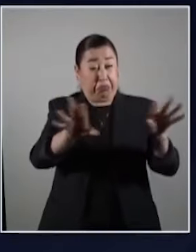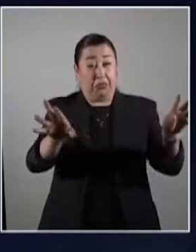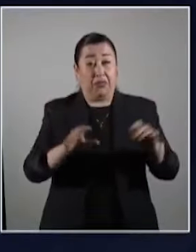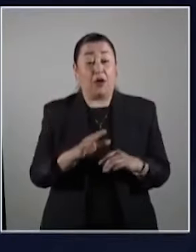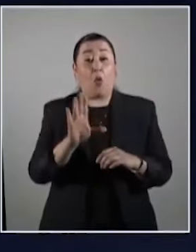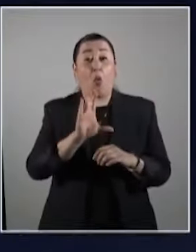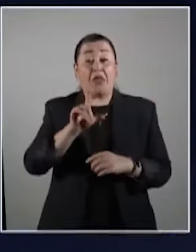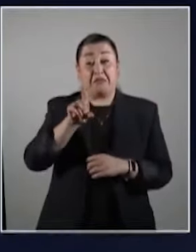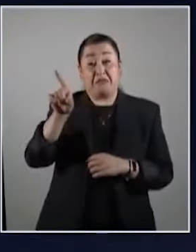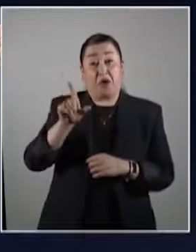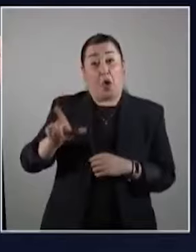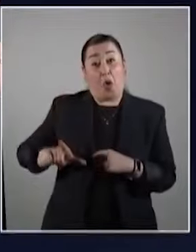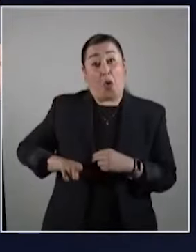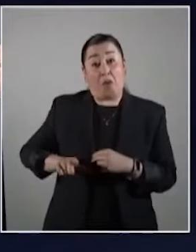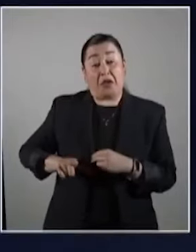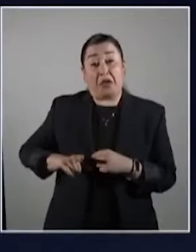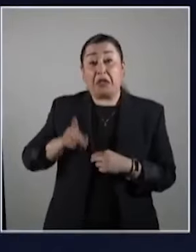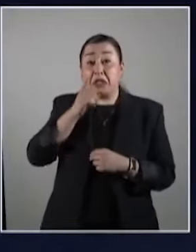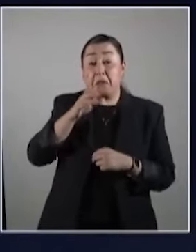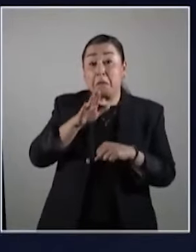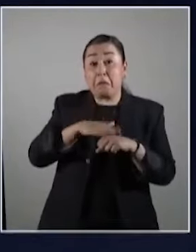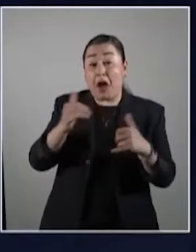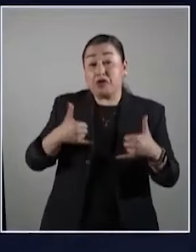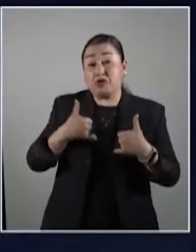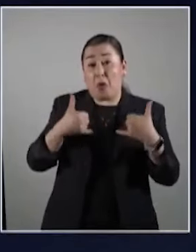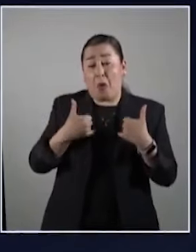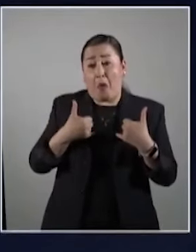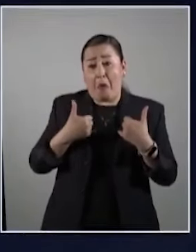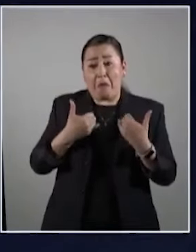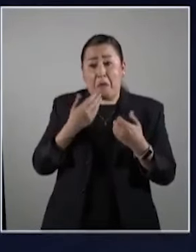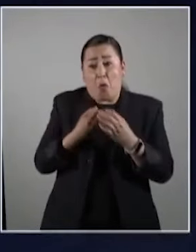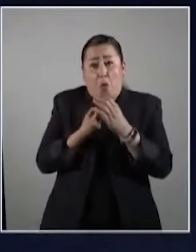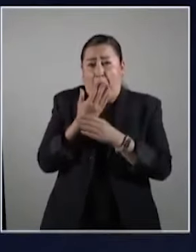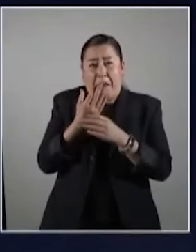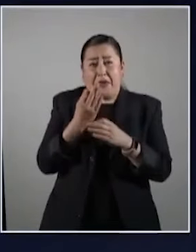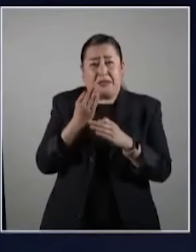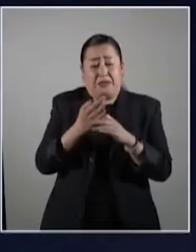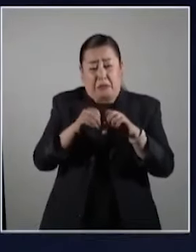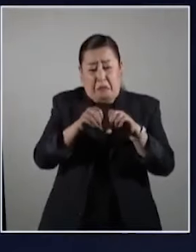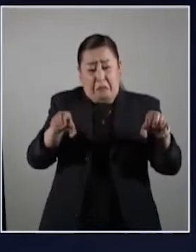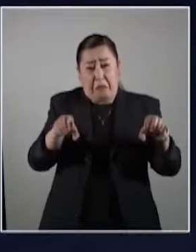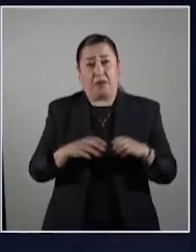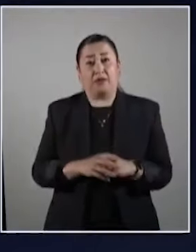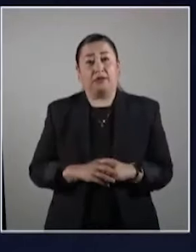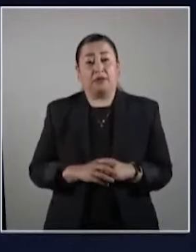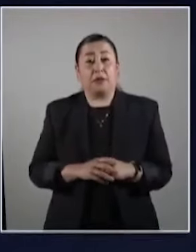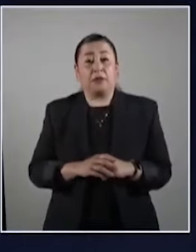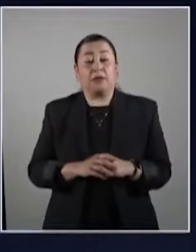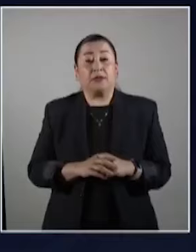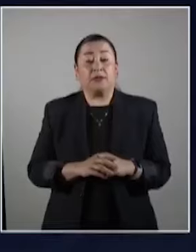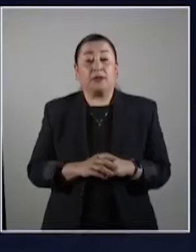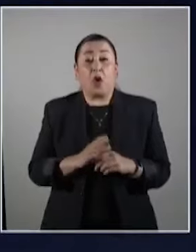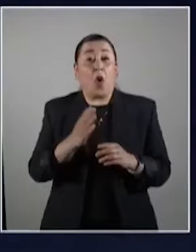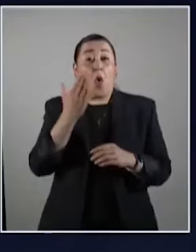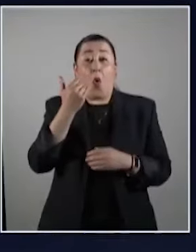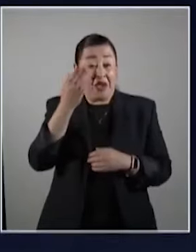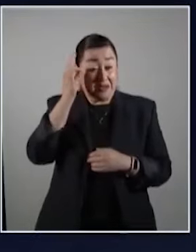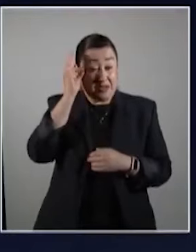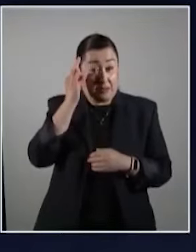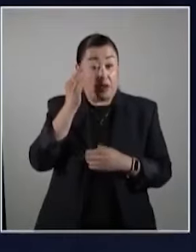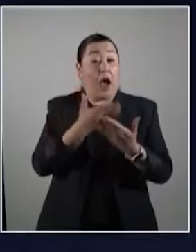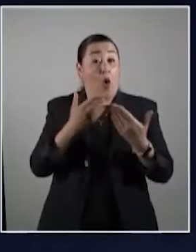gobernaban cuando supuestamente eraa más joven el alcantarillado y el sistema de agua potable entonces eh No había mantenimiento nosotros vinimos a darle